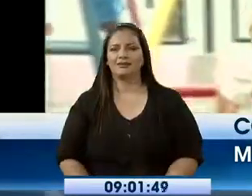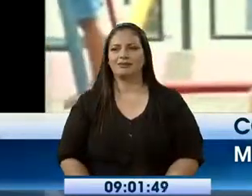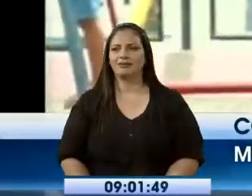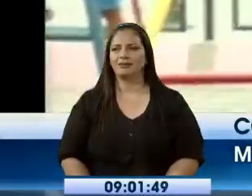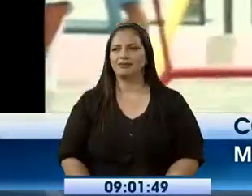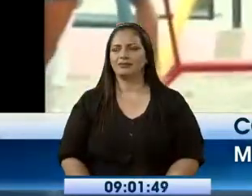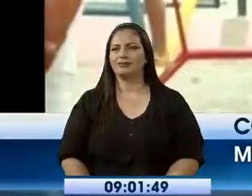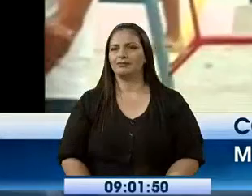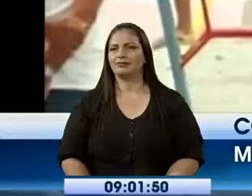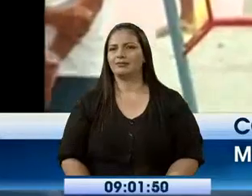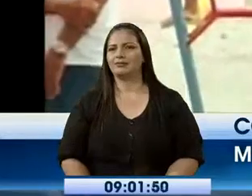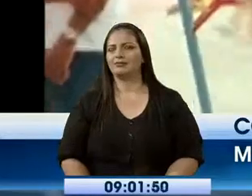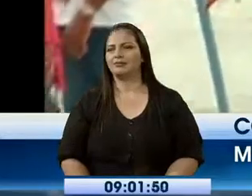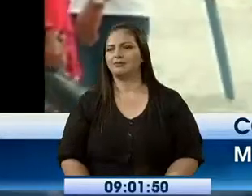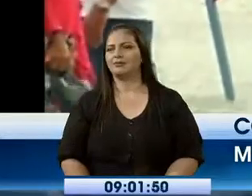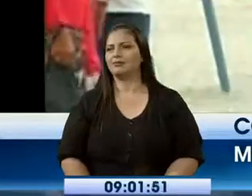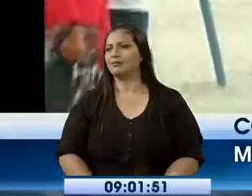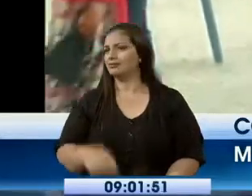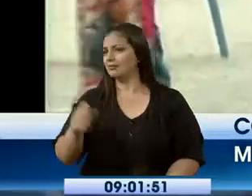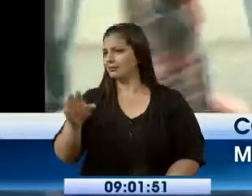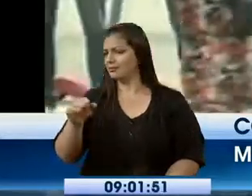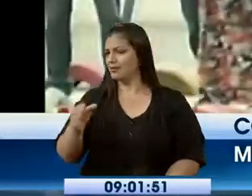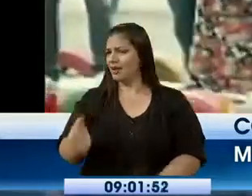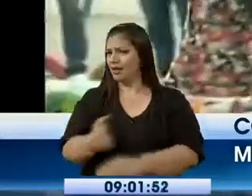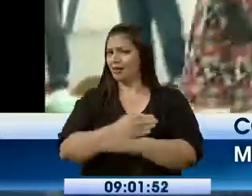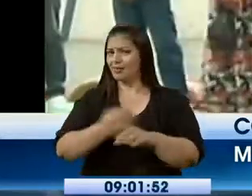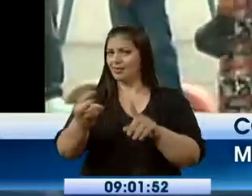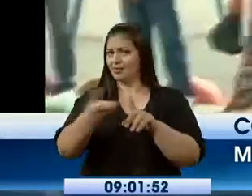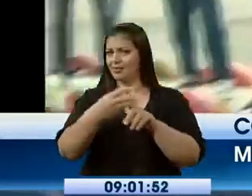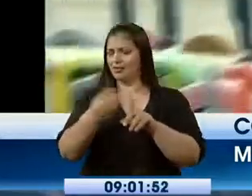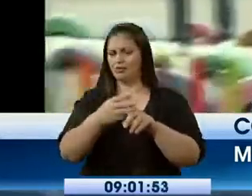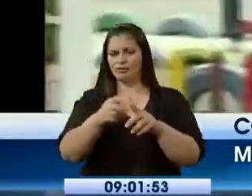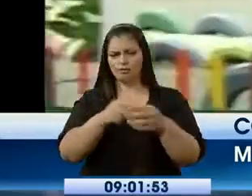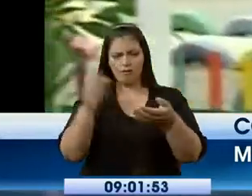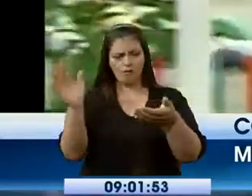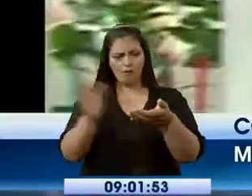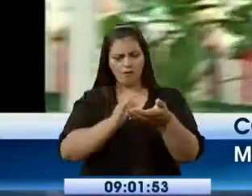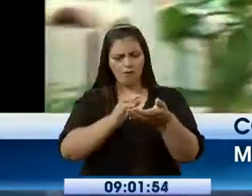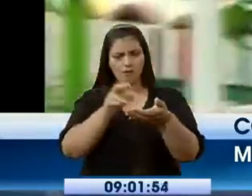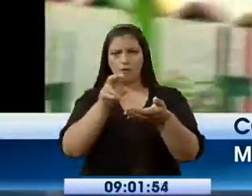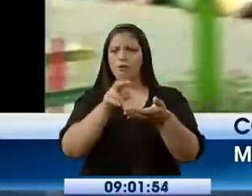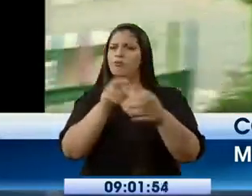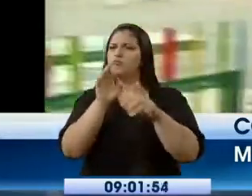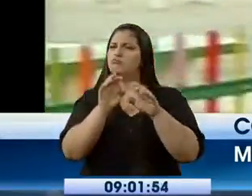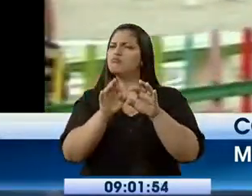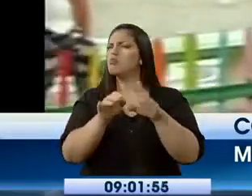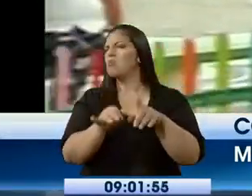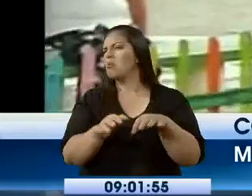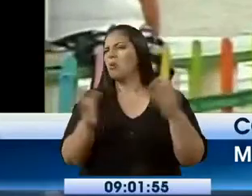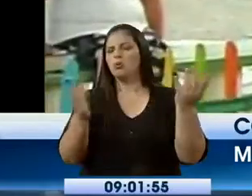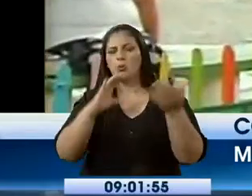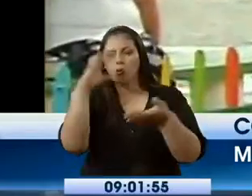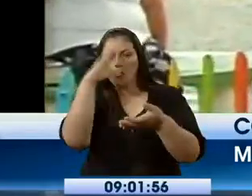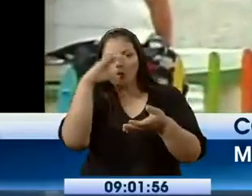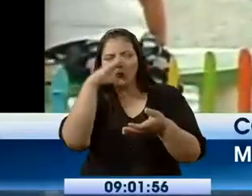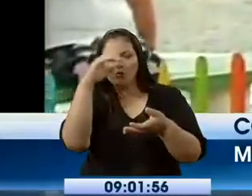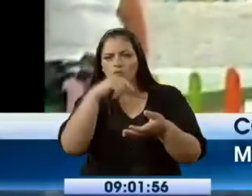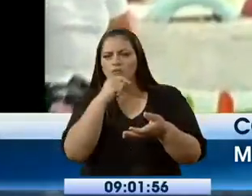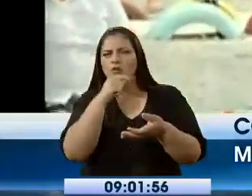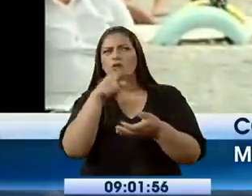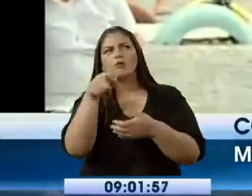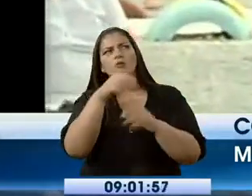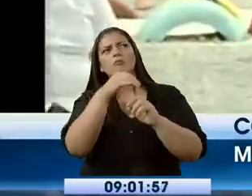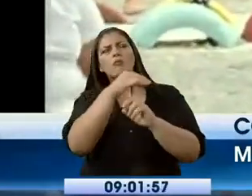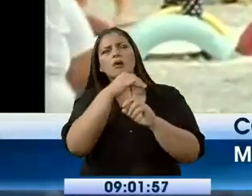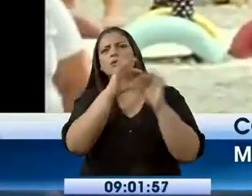ideas? ¿De internet, por ejemplo? Hay también eso. Sí, de internet. Vuelta también ya teníamos ideas de... En la otra, tuvimos